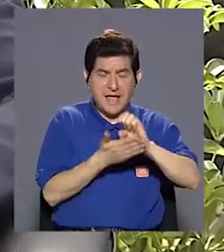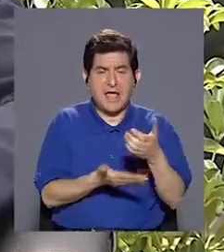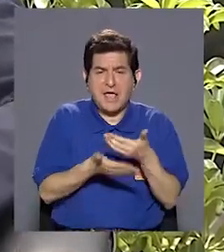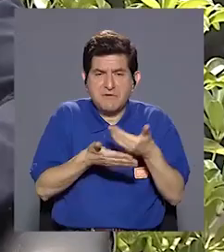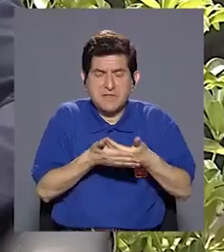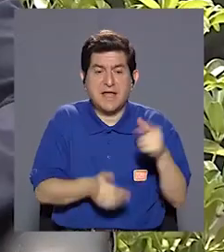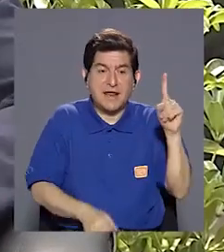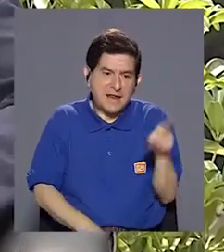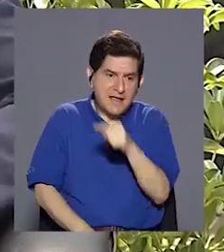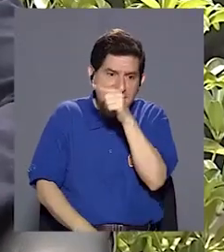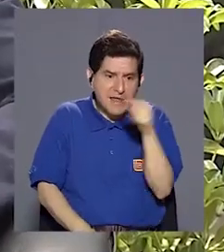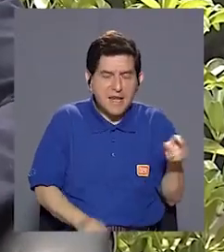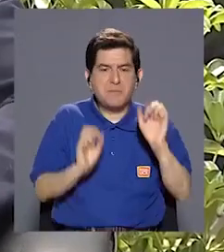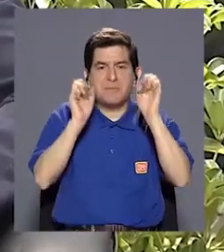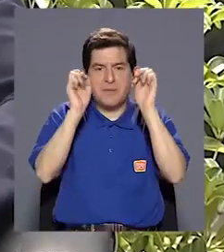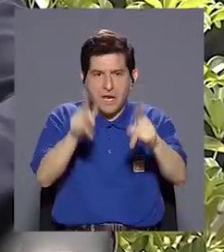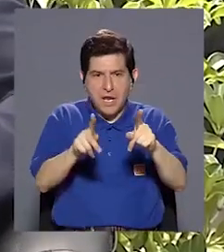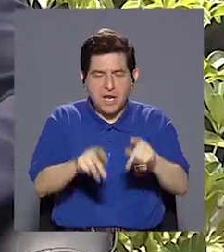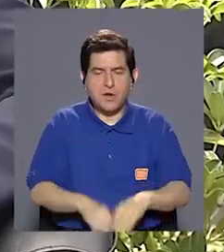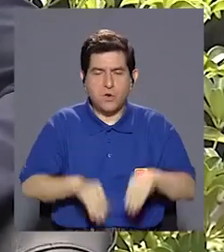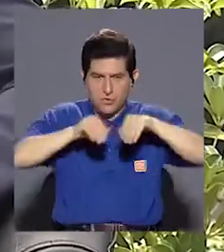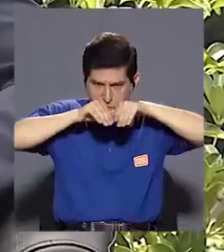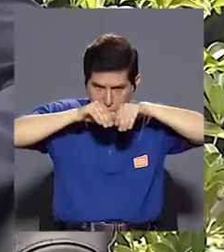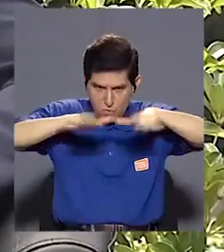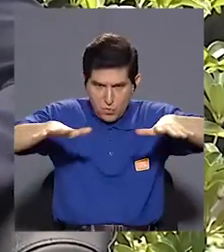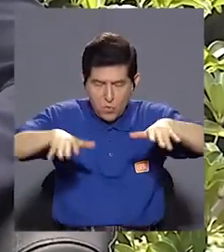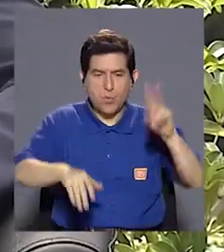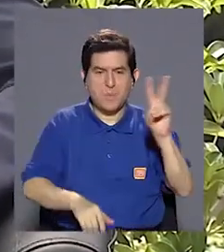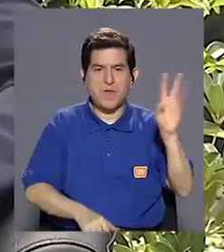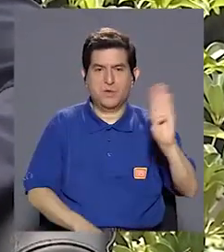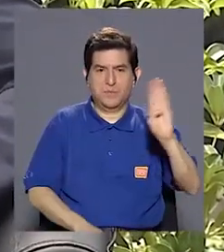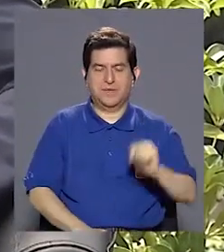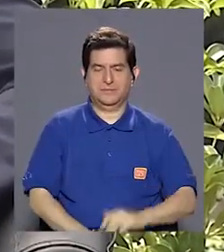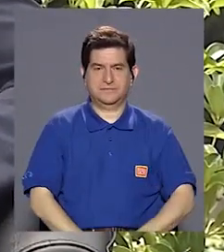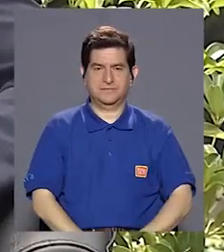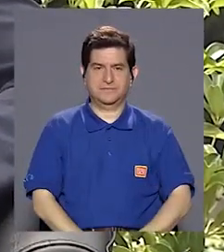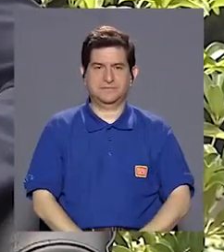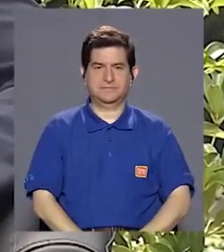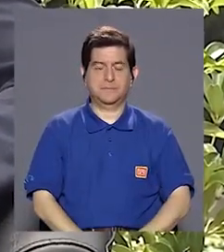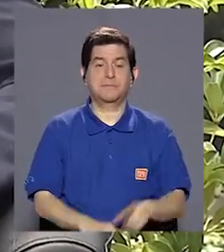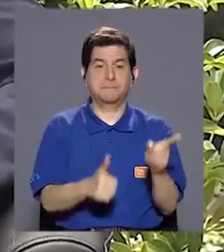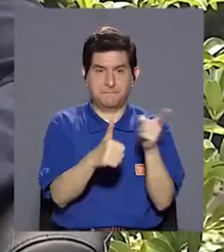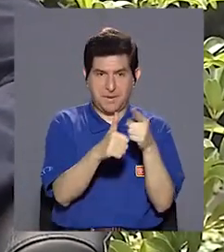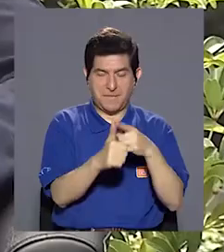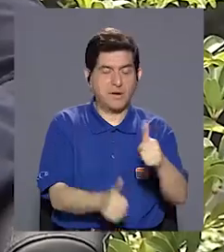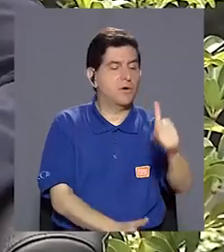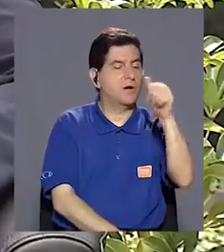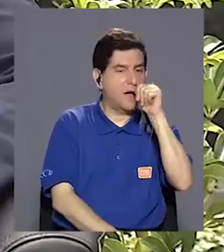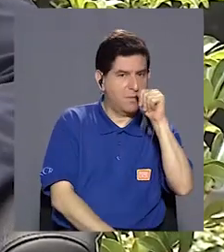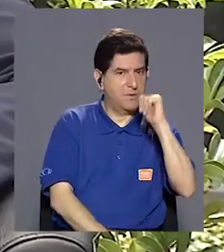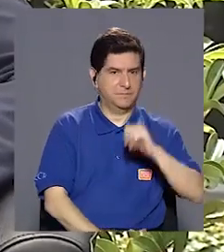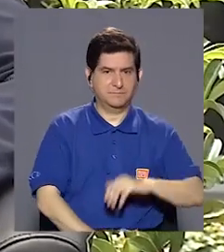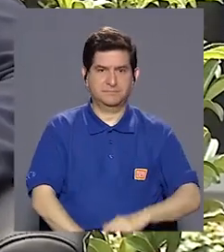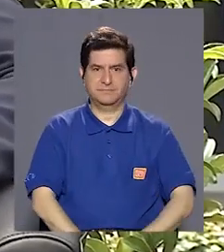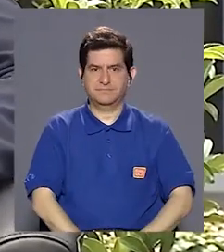humedad y con eso ya elimino completamente la posibilidad de transmitir los virus y bacterias. Entonces, primero el